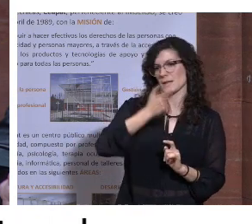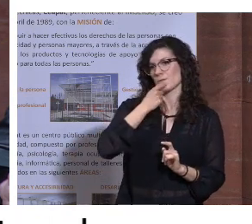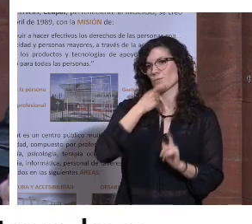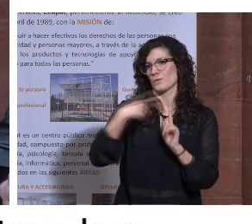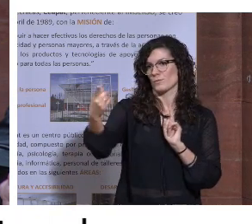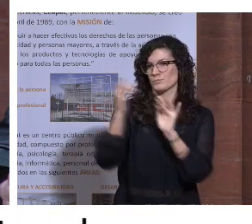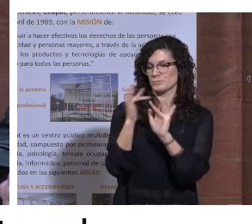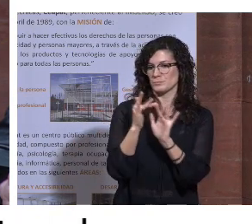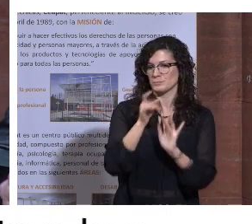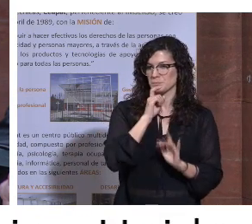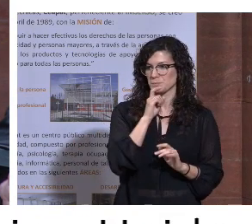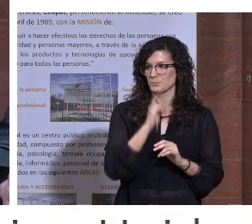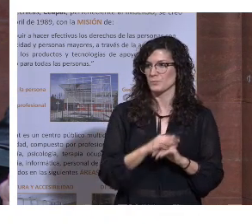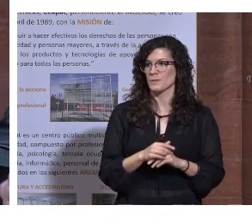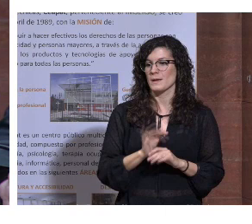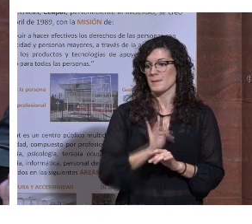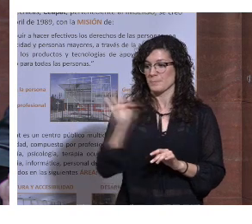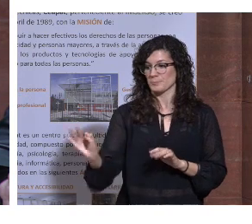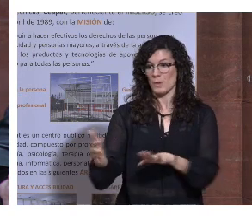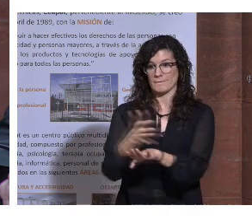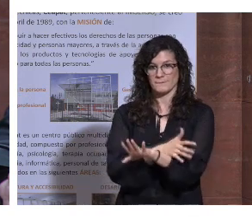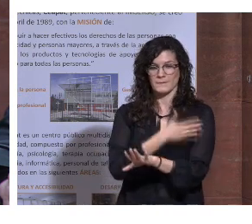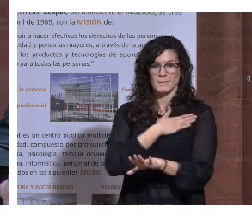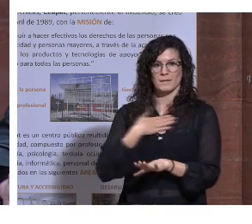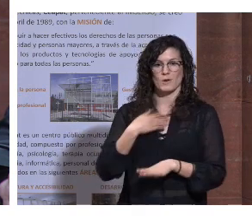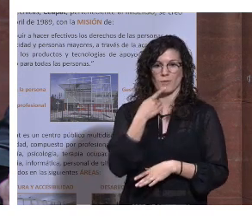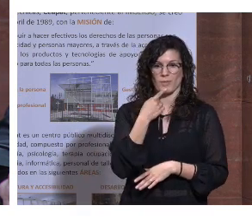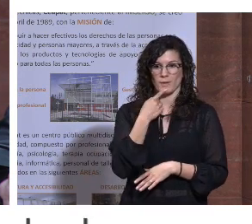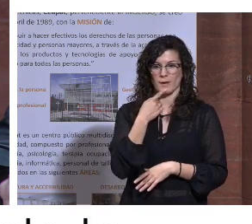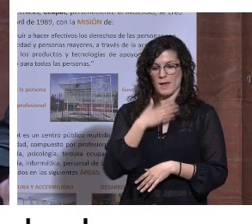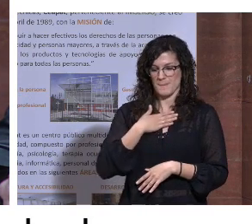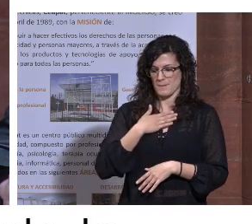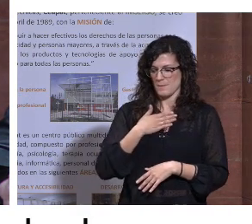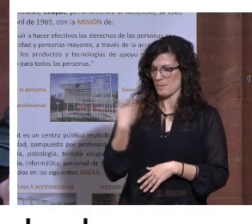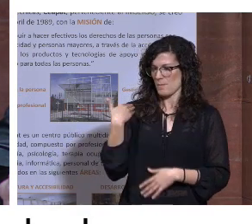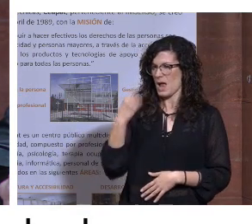Y tengo que decirle, antes de darle la palabra, que cuando a mí me entregaron en el año